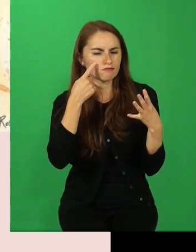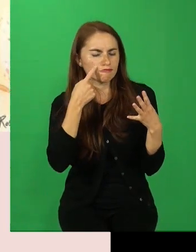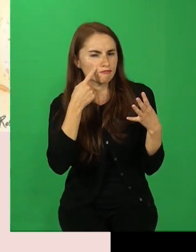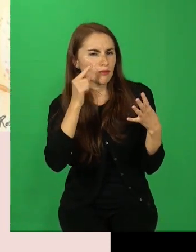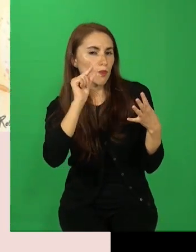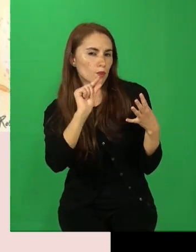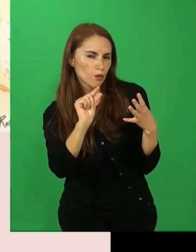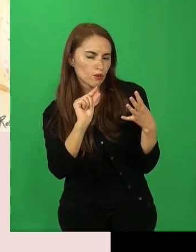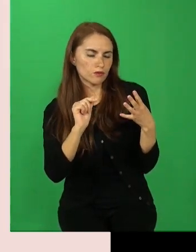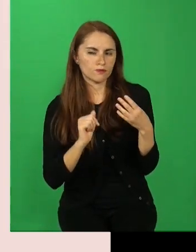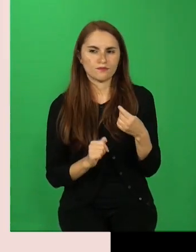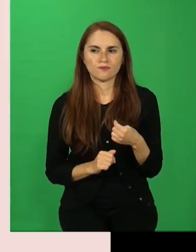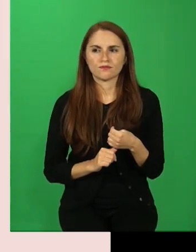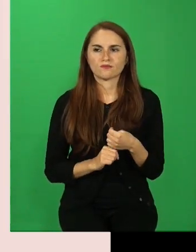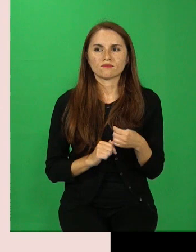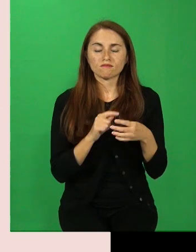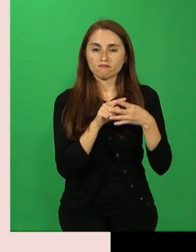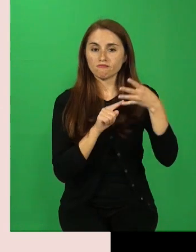relativo.